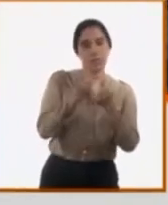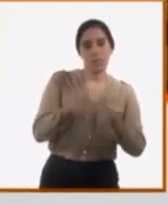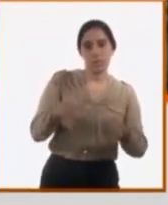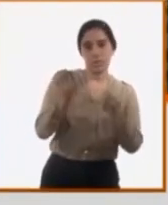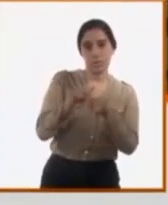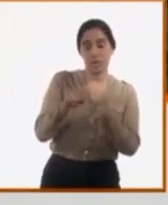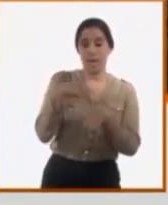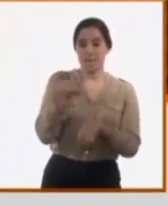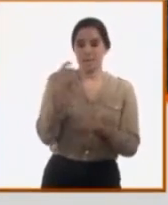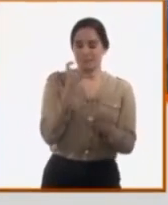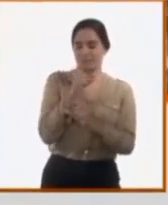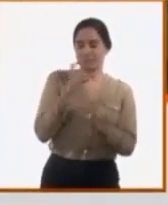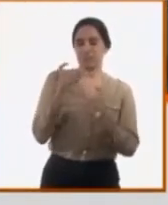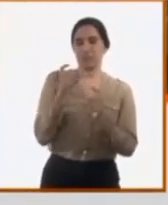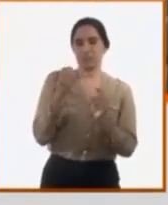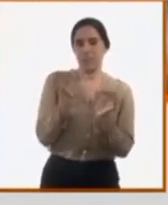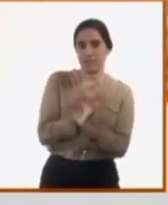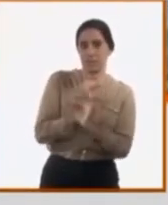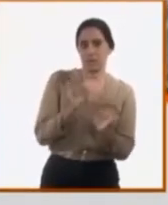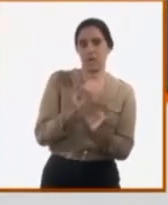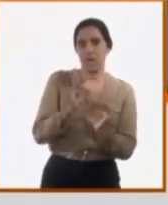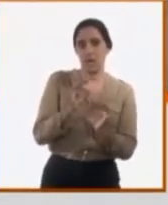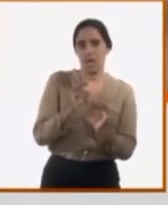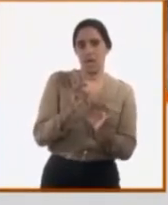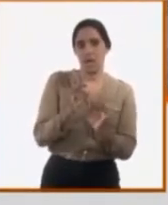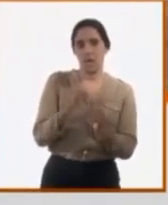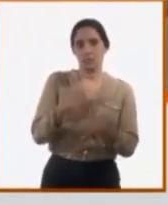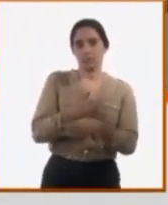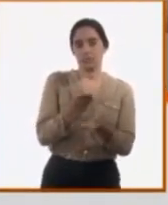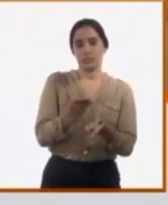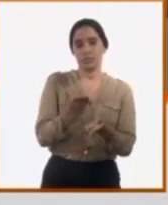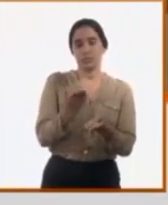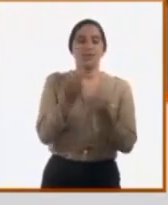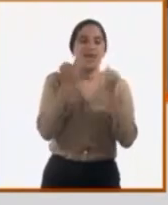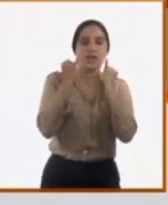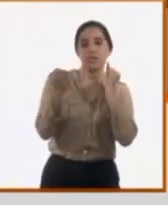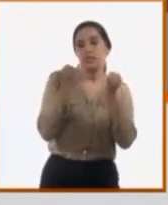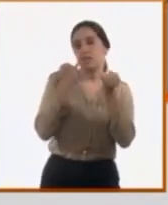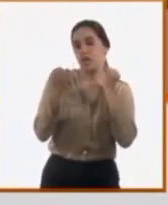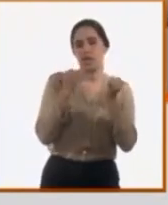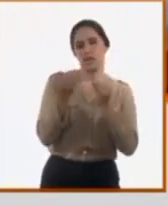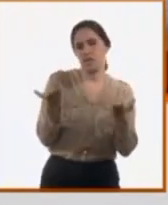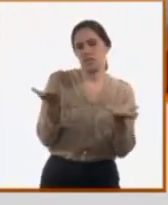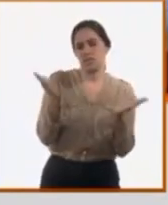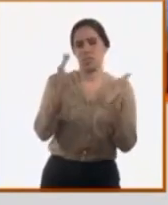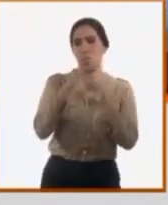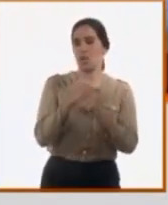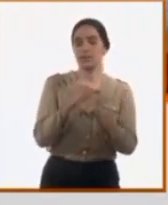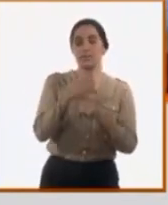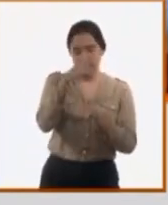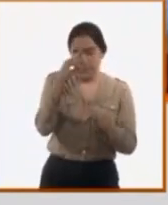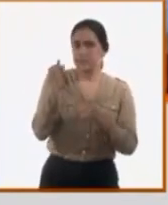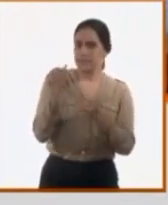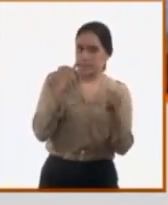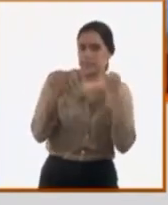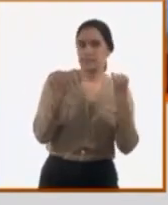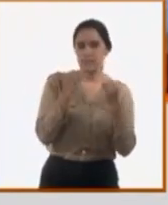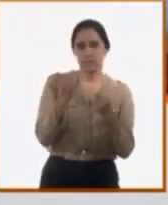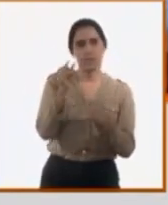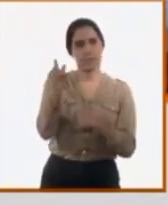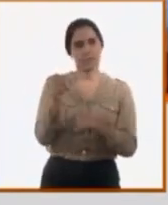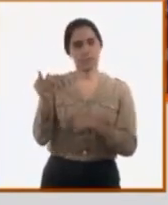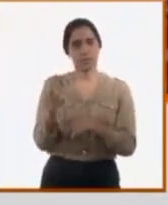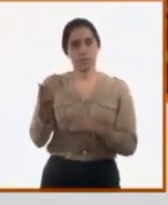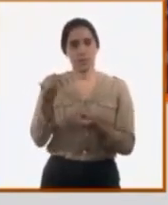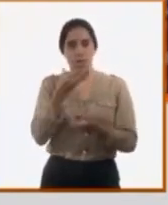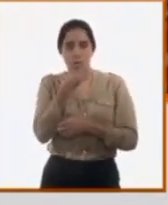porque dije, oye, hay más plazas a la esperada. Hay gente que dice, no hay mucho interés. No, sí hay interés. La inteligencia no ha pasado de moda en Cuba